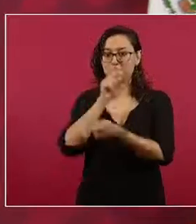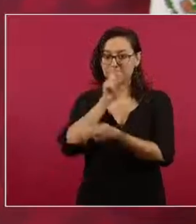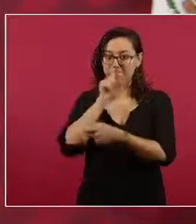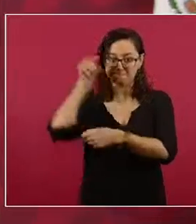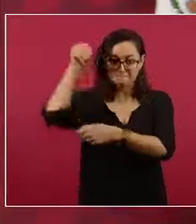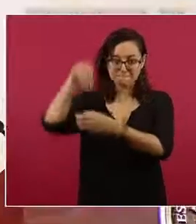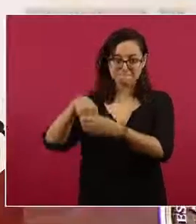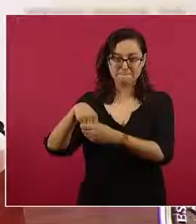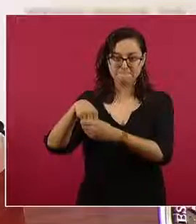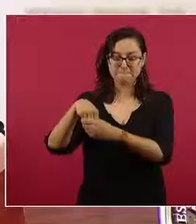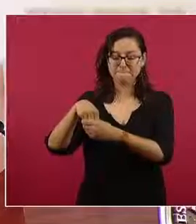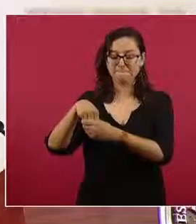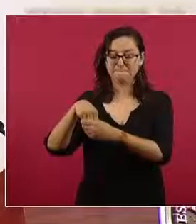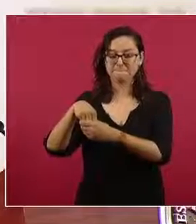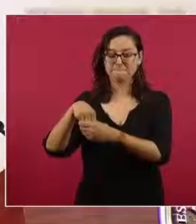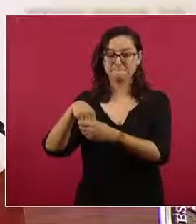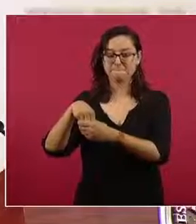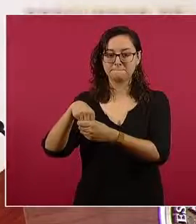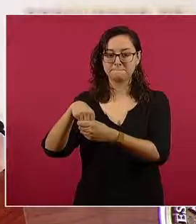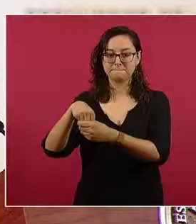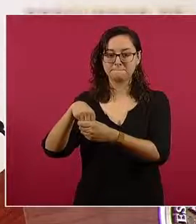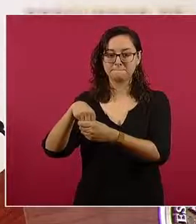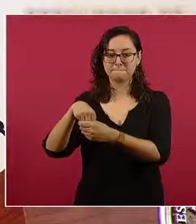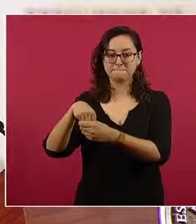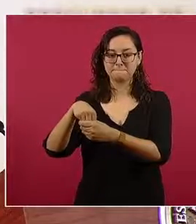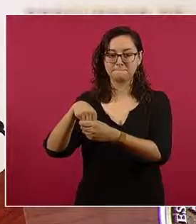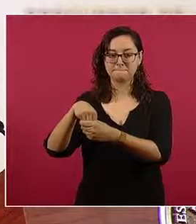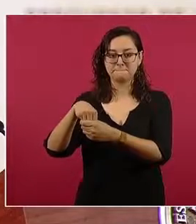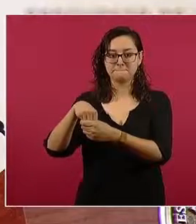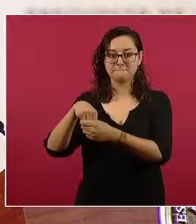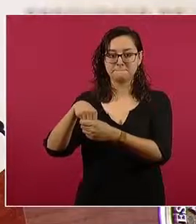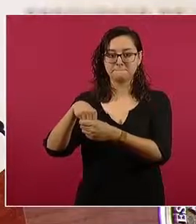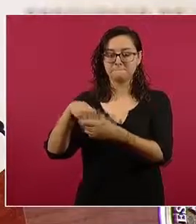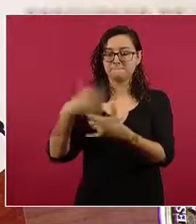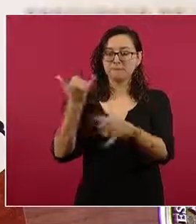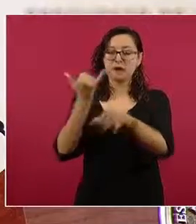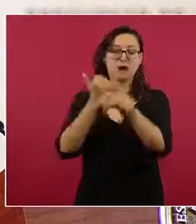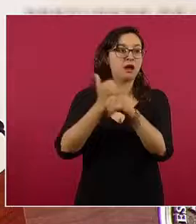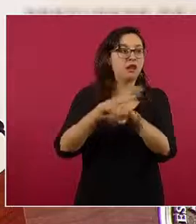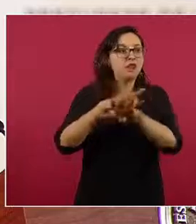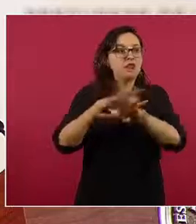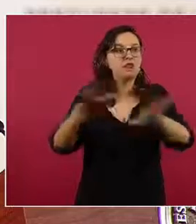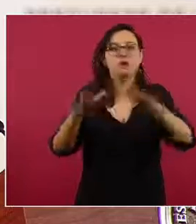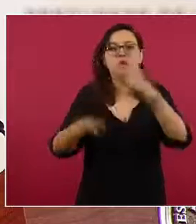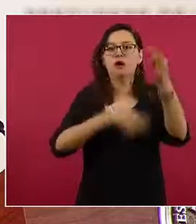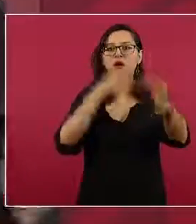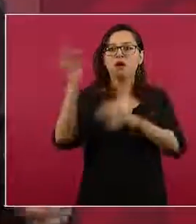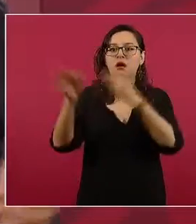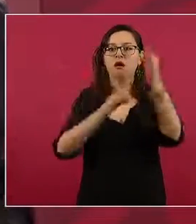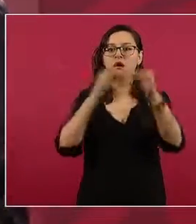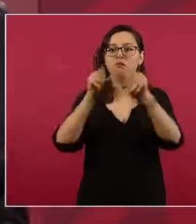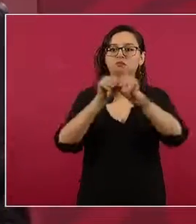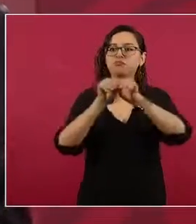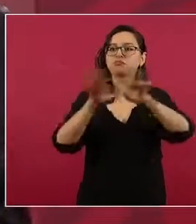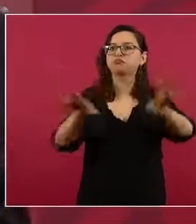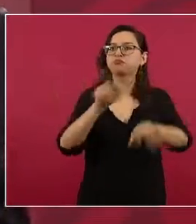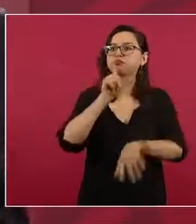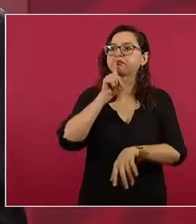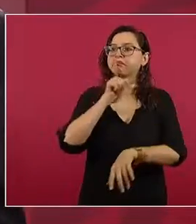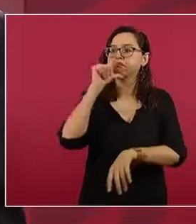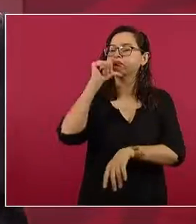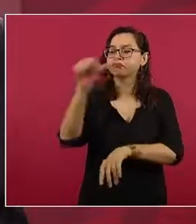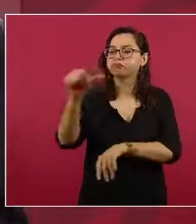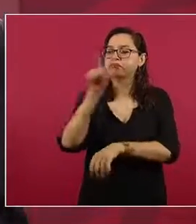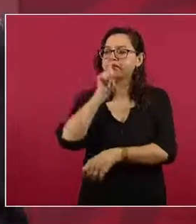reservados en donde no se informa o no hay transparencia,